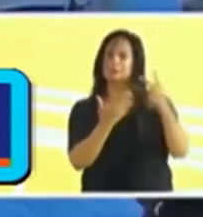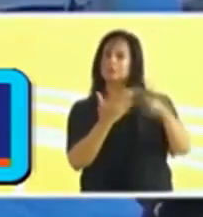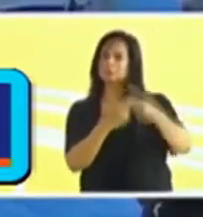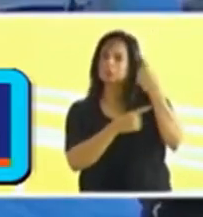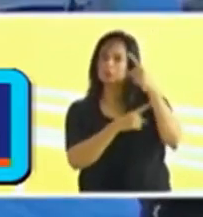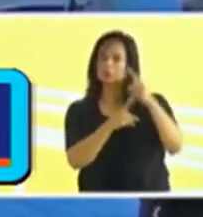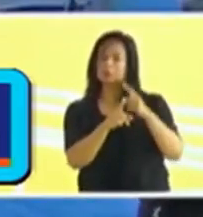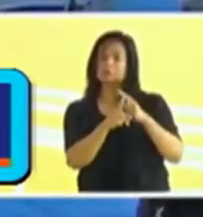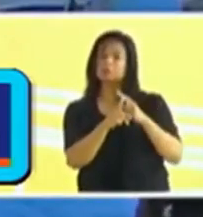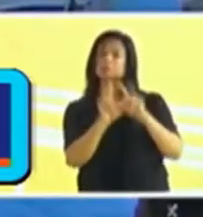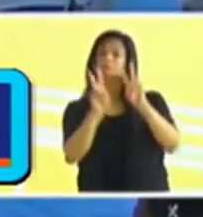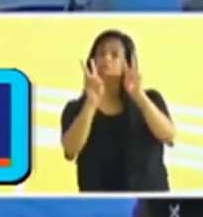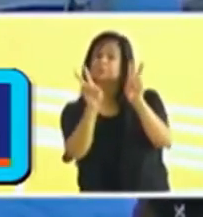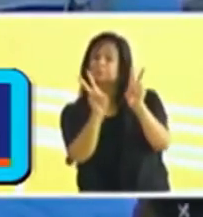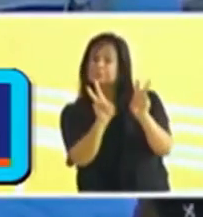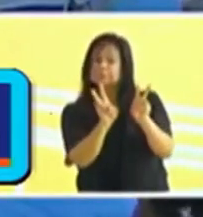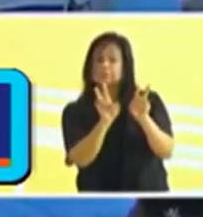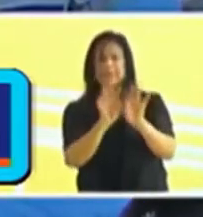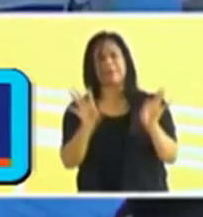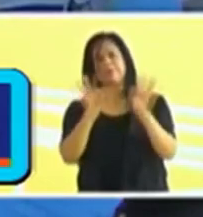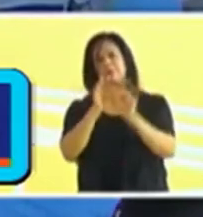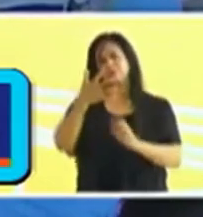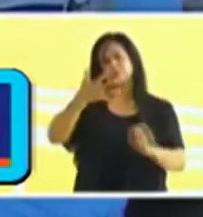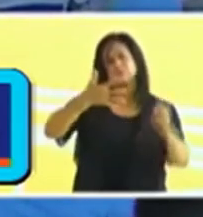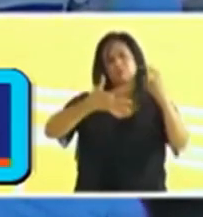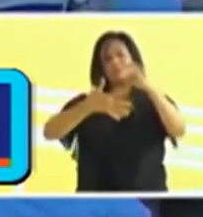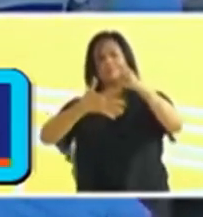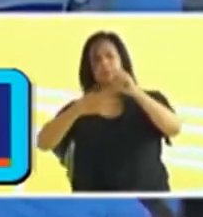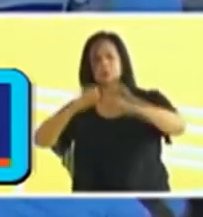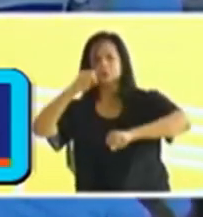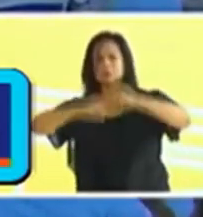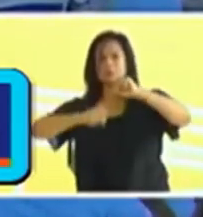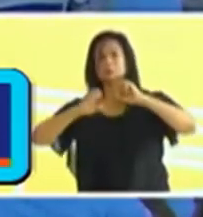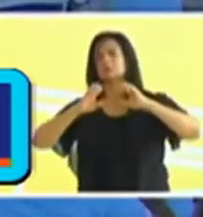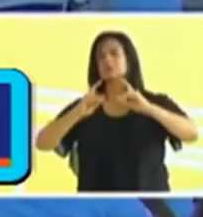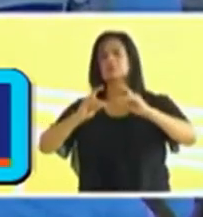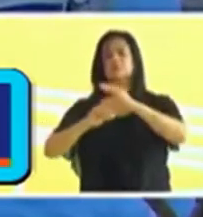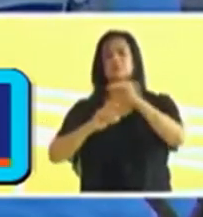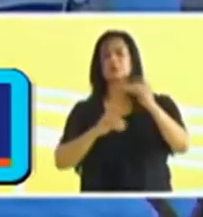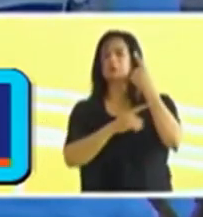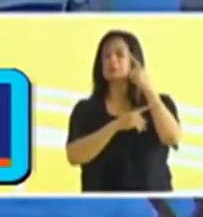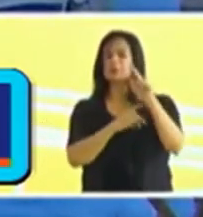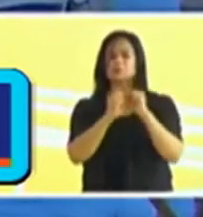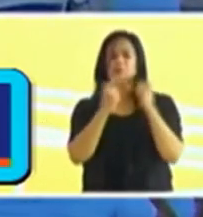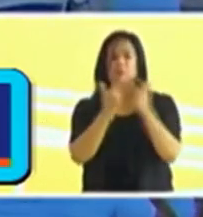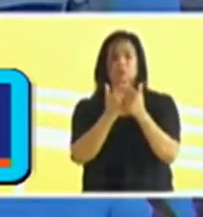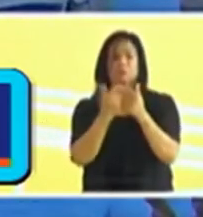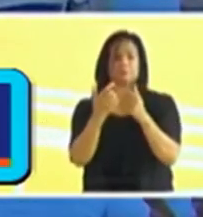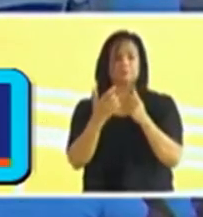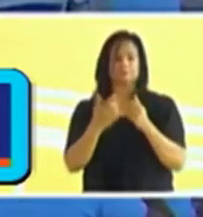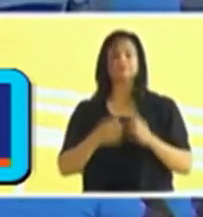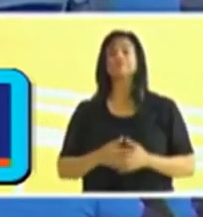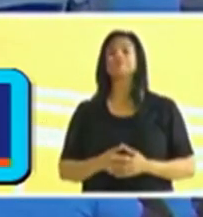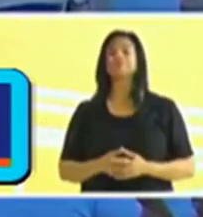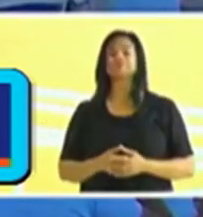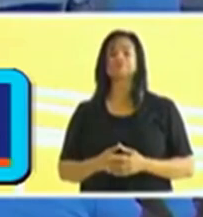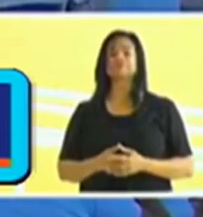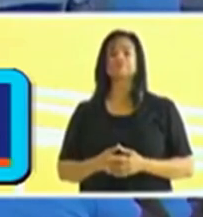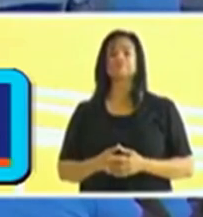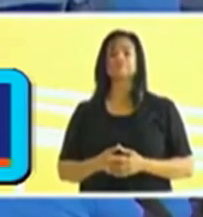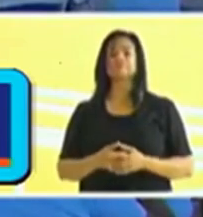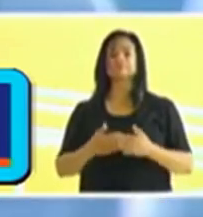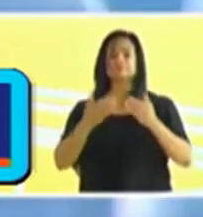que abordan temáticas relevantes para el sistema educativo y para la sociedad. Ya